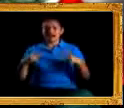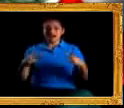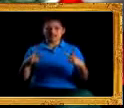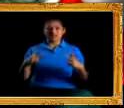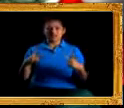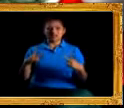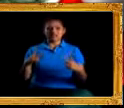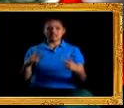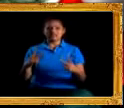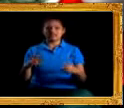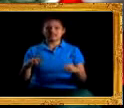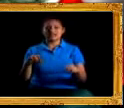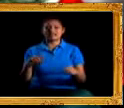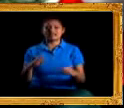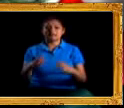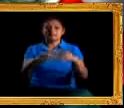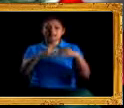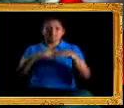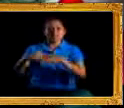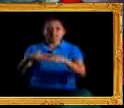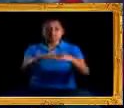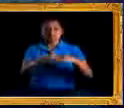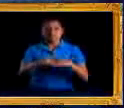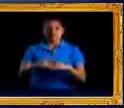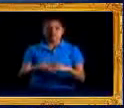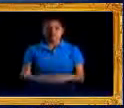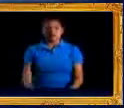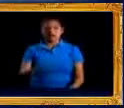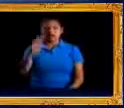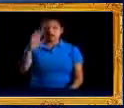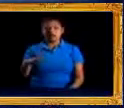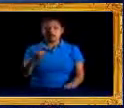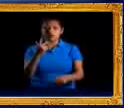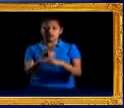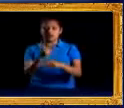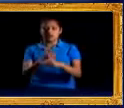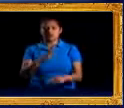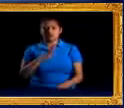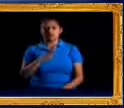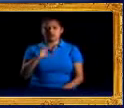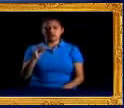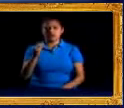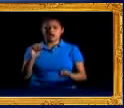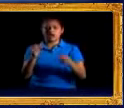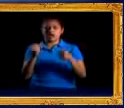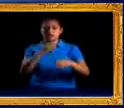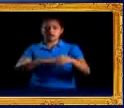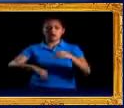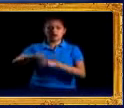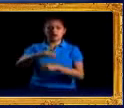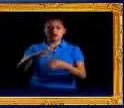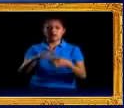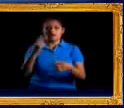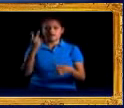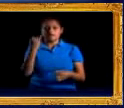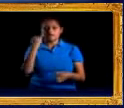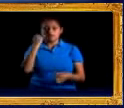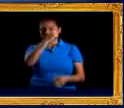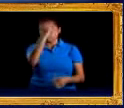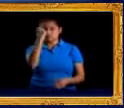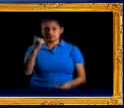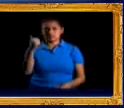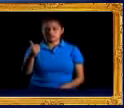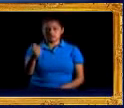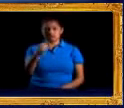A mí me impresionó incluso que para entrar a Guatemala tuve que hacer un cambio de divisas de 2 pesos sobre